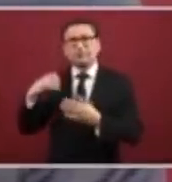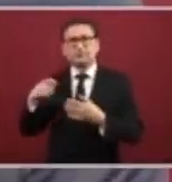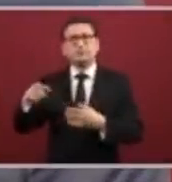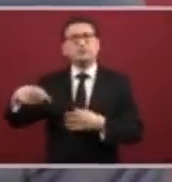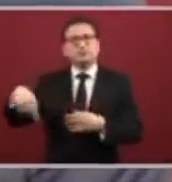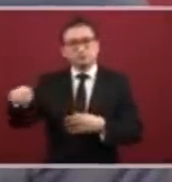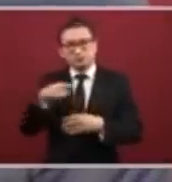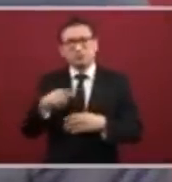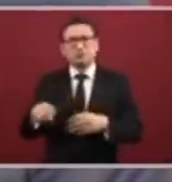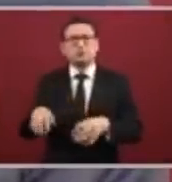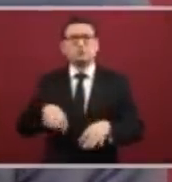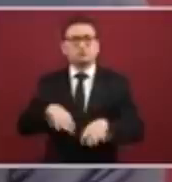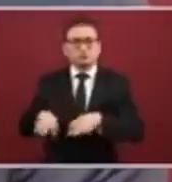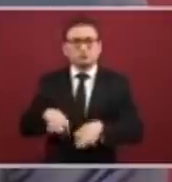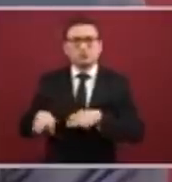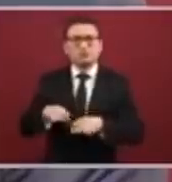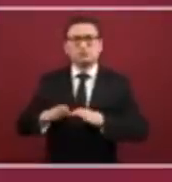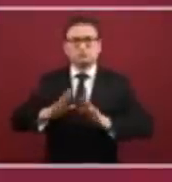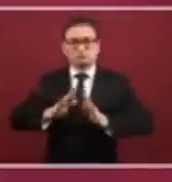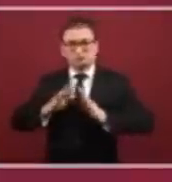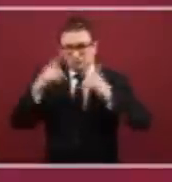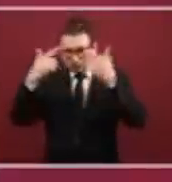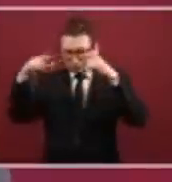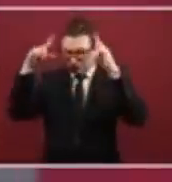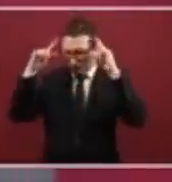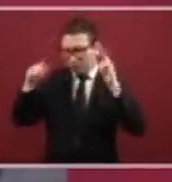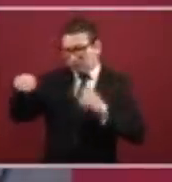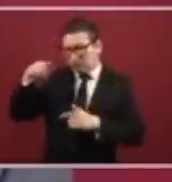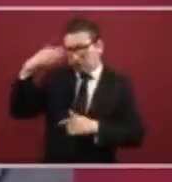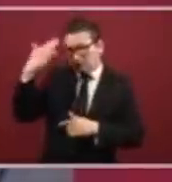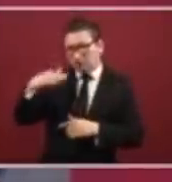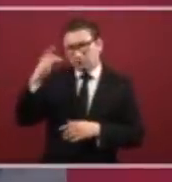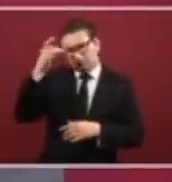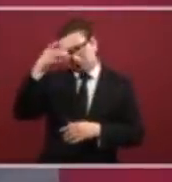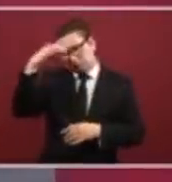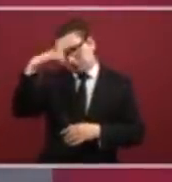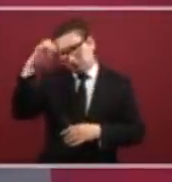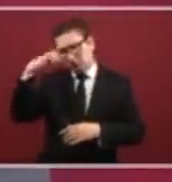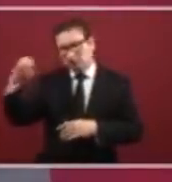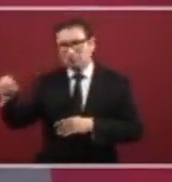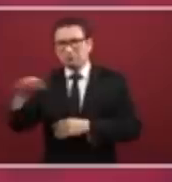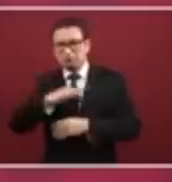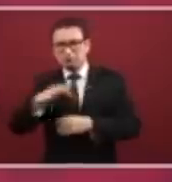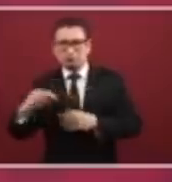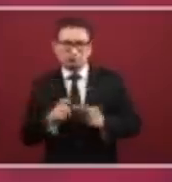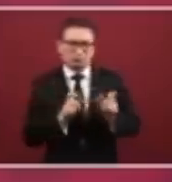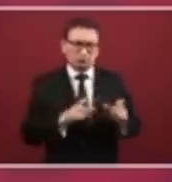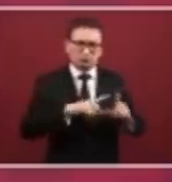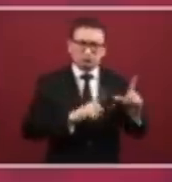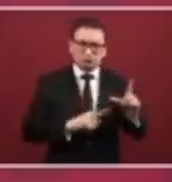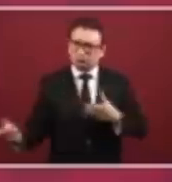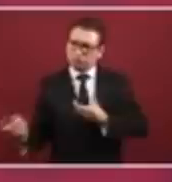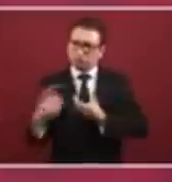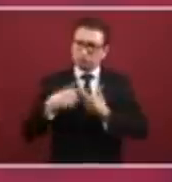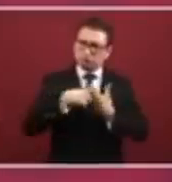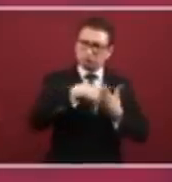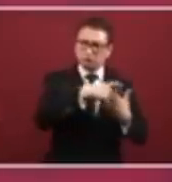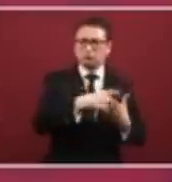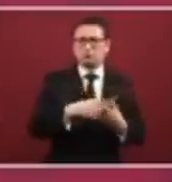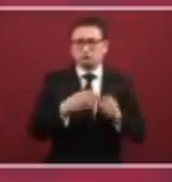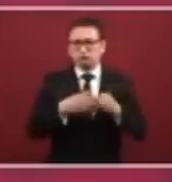en funciones en el Ejército, en la Marina, que nos ayuden para que lo más pronto